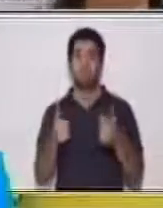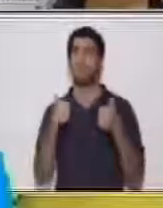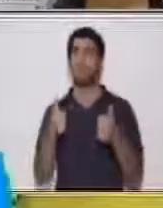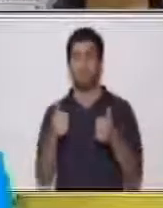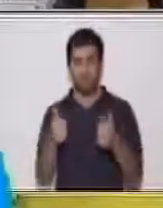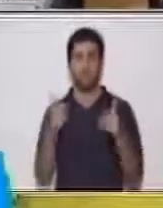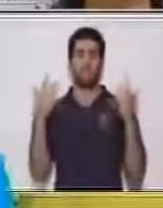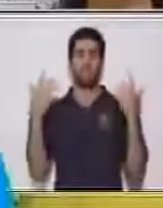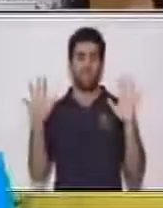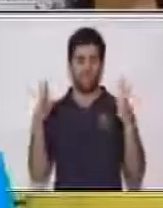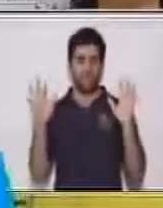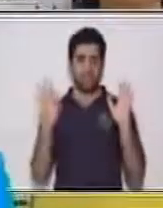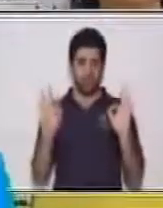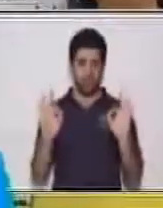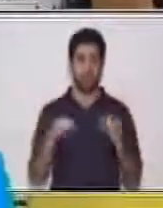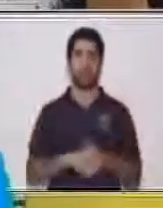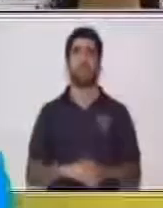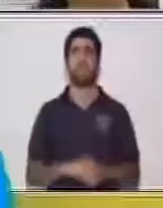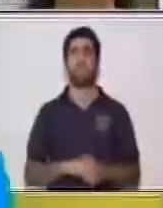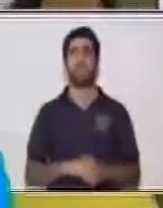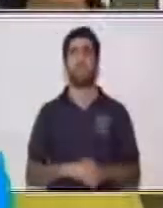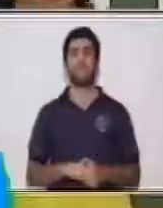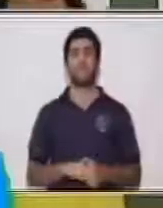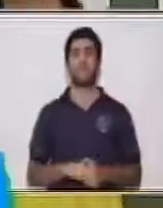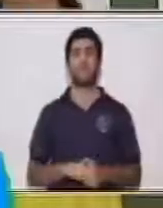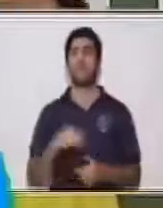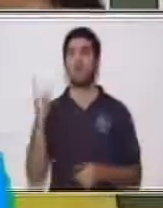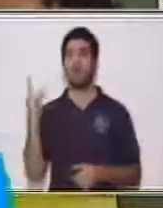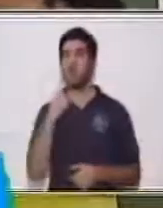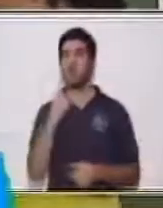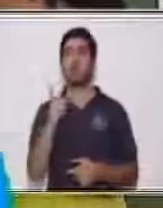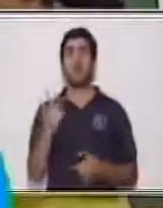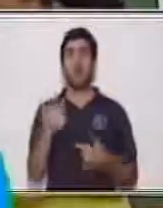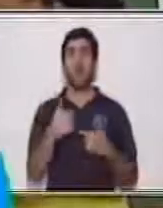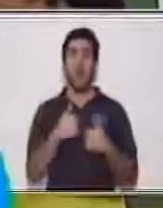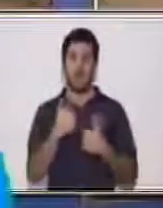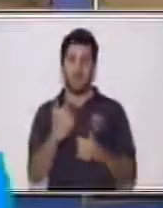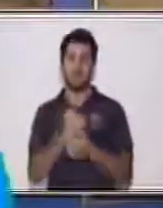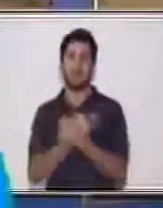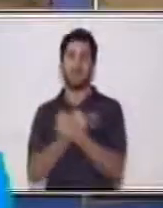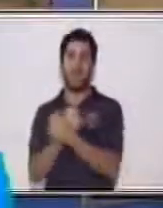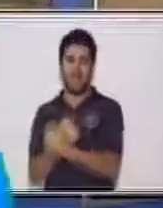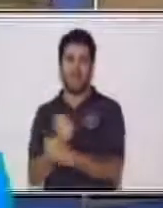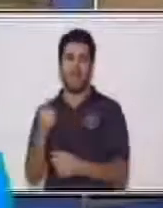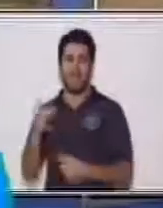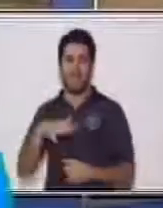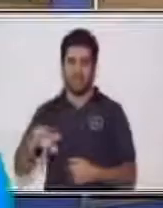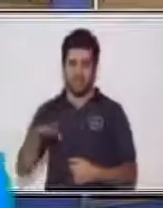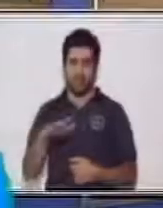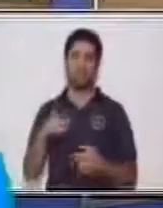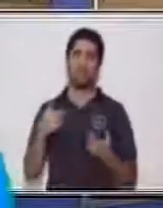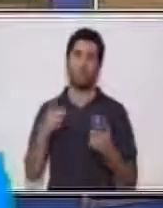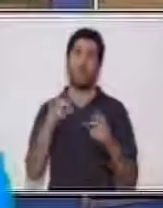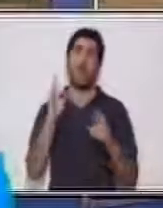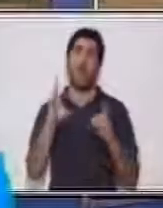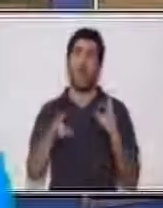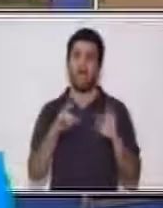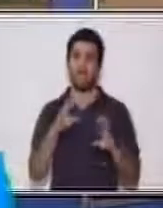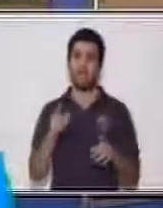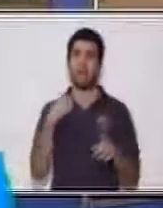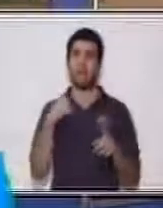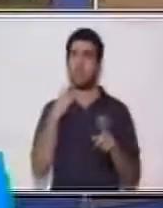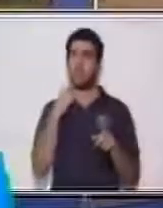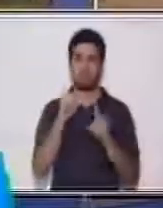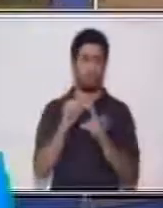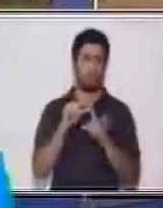mi amor? Lo hace porque te tiene cariño. A veces se descuida la pronunciación, como